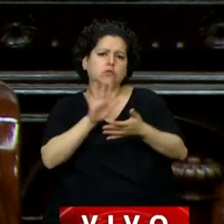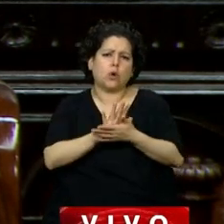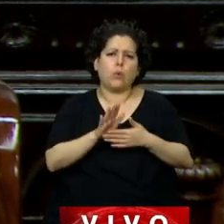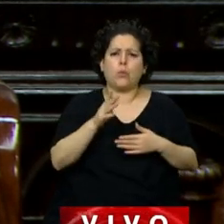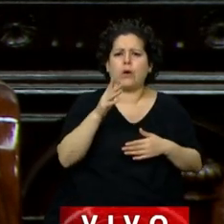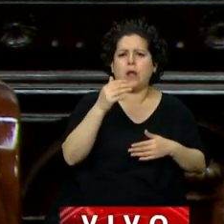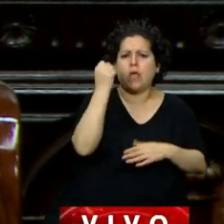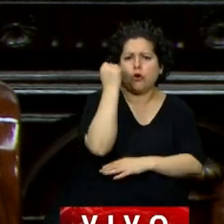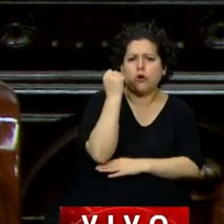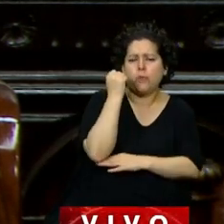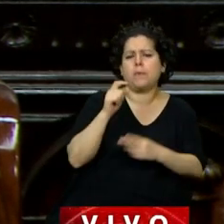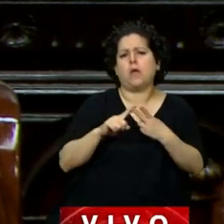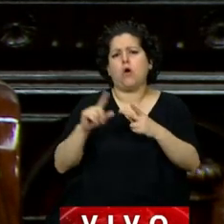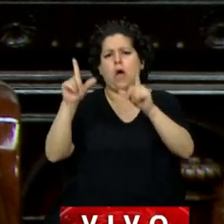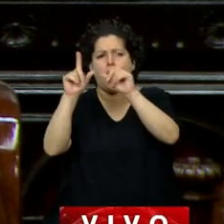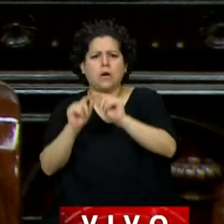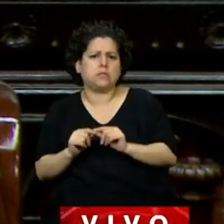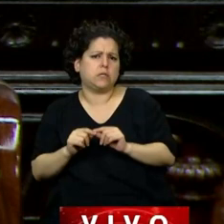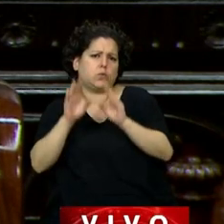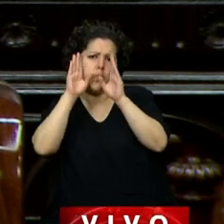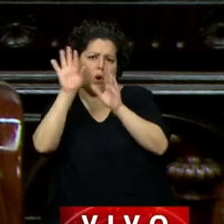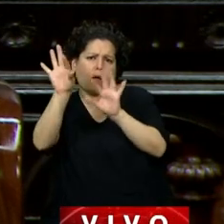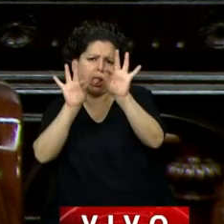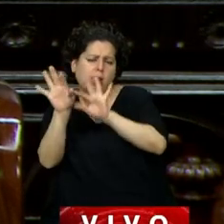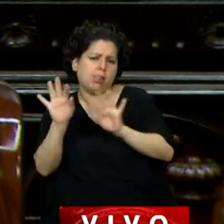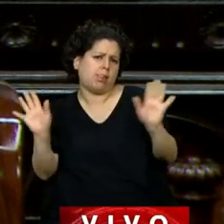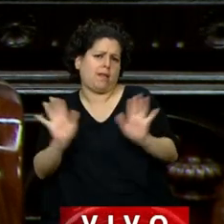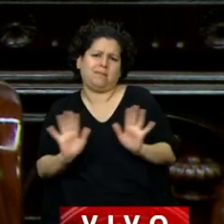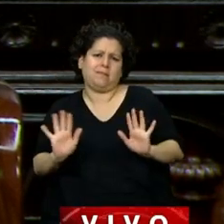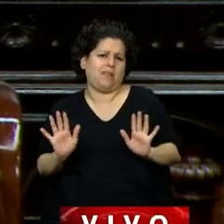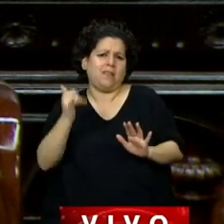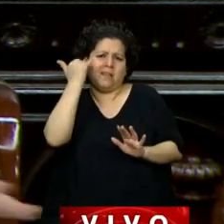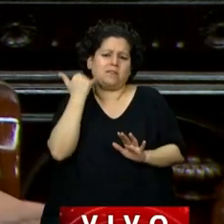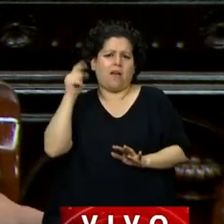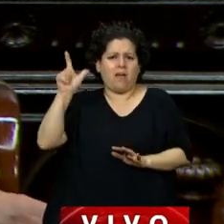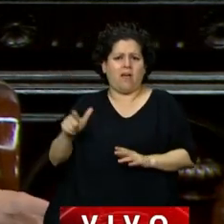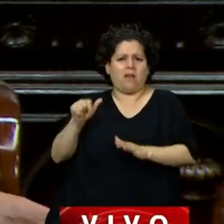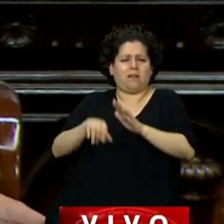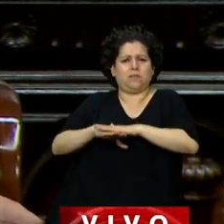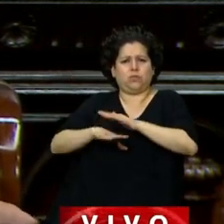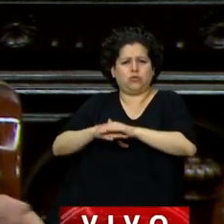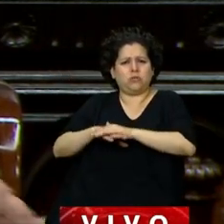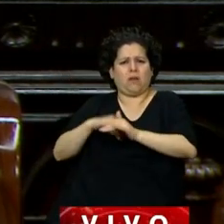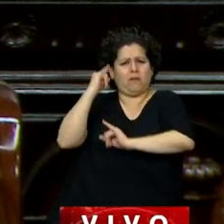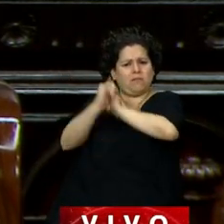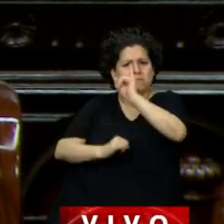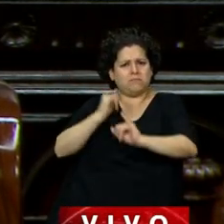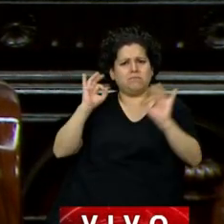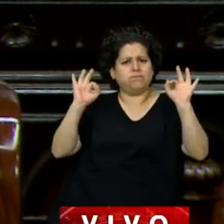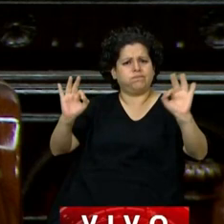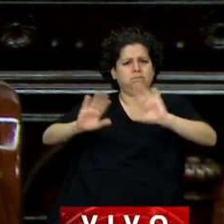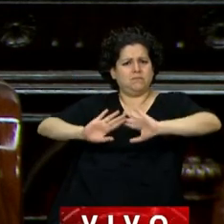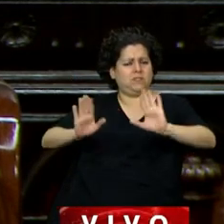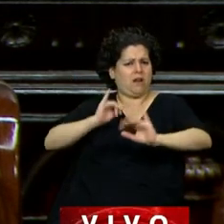proyecciones macroeconómicas ni de artículos específicos del presupuesto, porque ya el miembro informante y demás compañeros del Frente de Todos lo han hecho